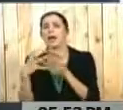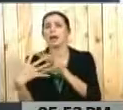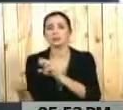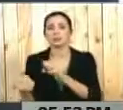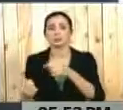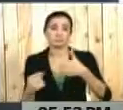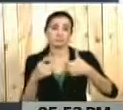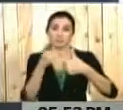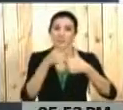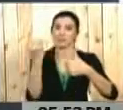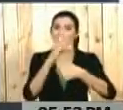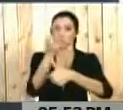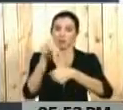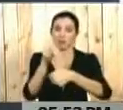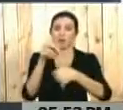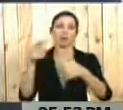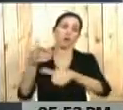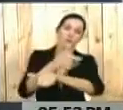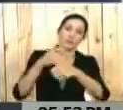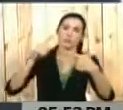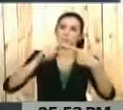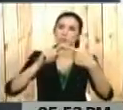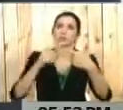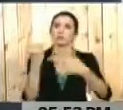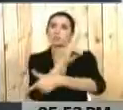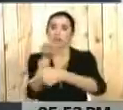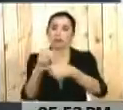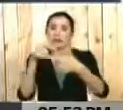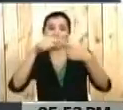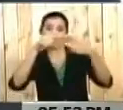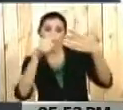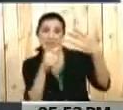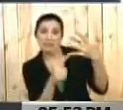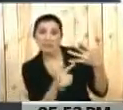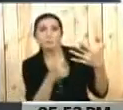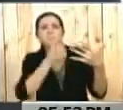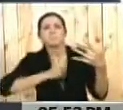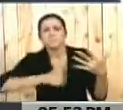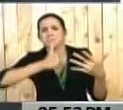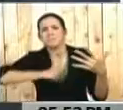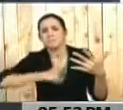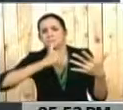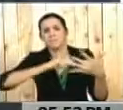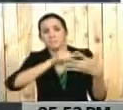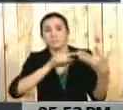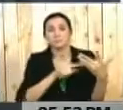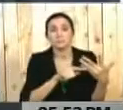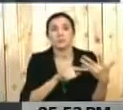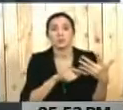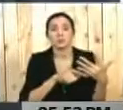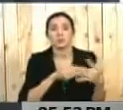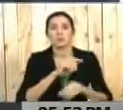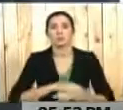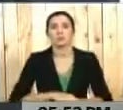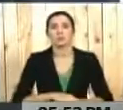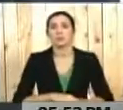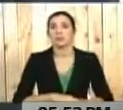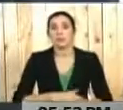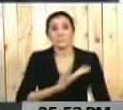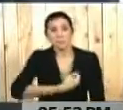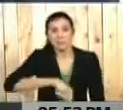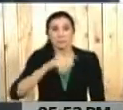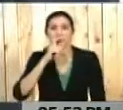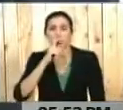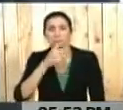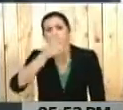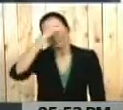poderes, incluyendo de manera expresa al presidente de la República, titular del Poder Ejecutivo, ha sido magnánima, porque el Código